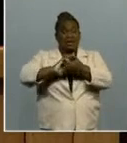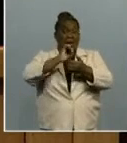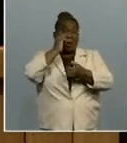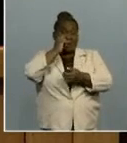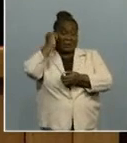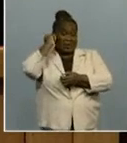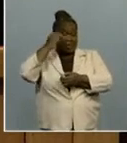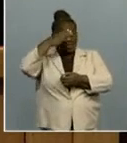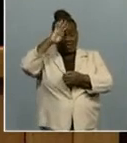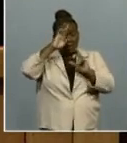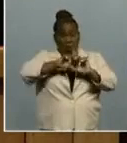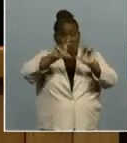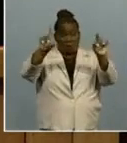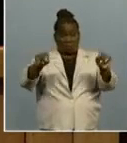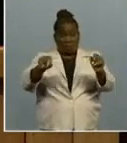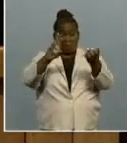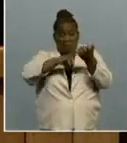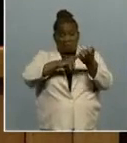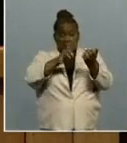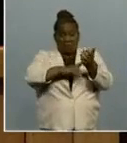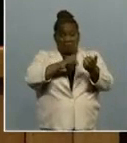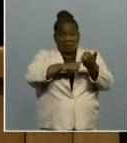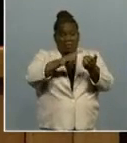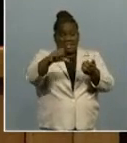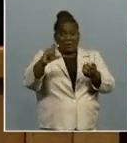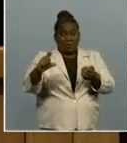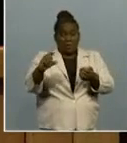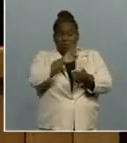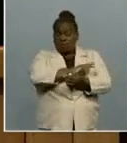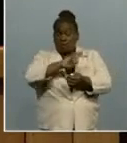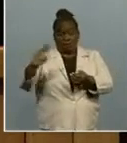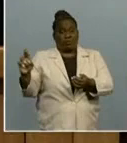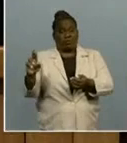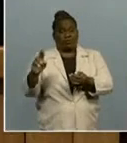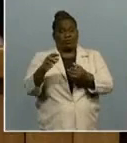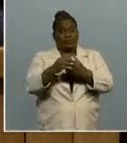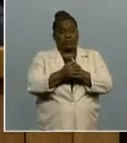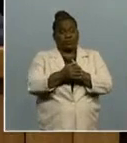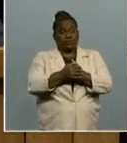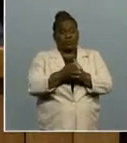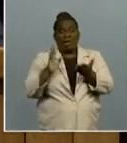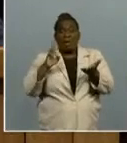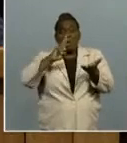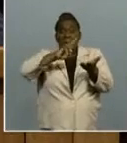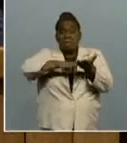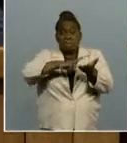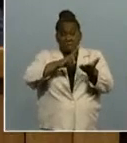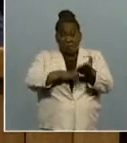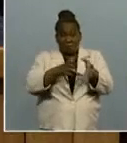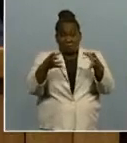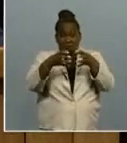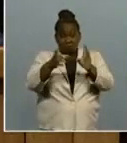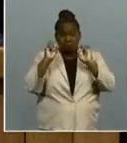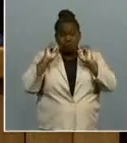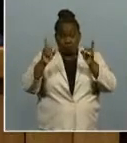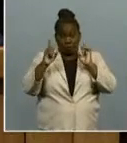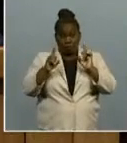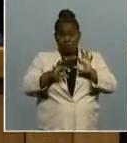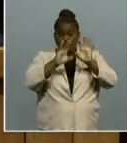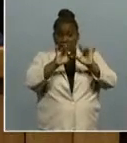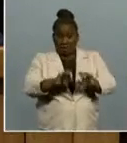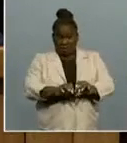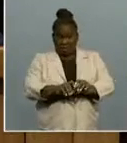cuba militantes cotidianos de la revolución los miembros del buró político del secretariado